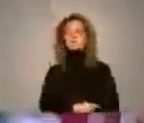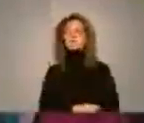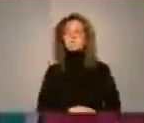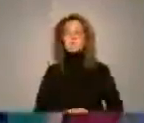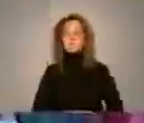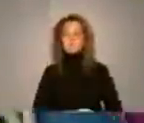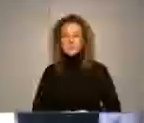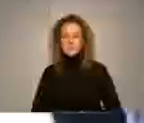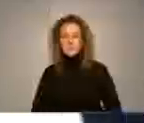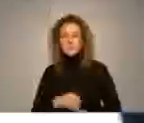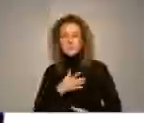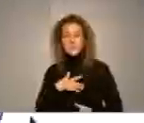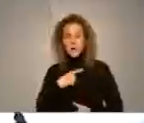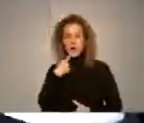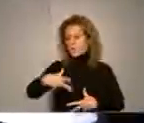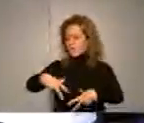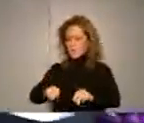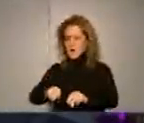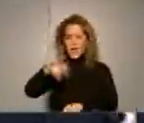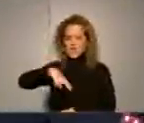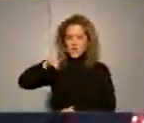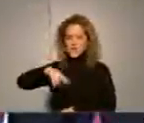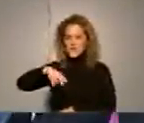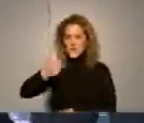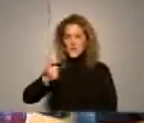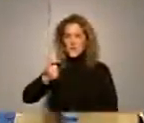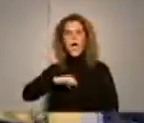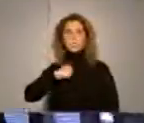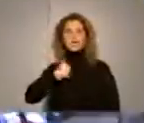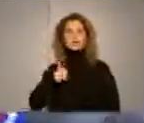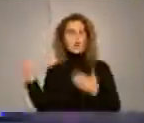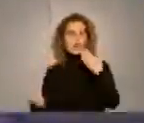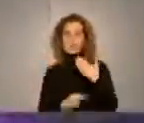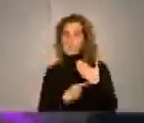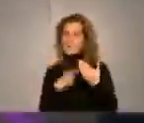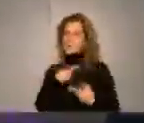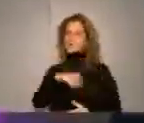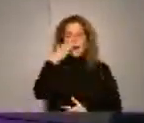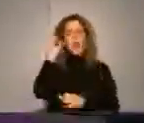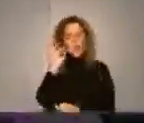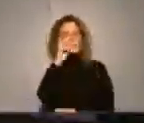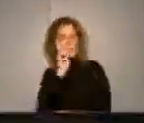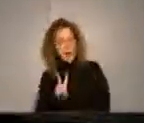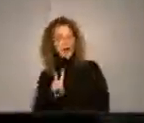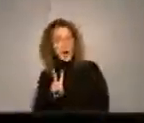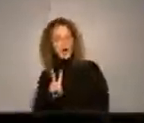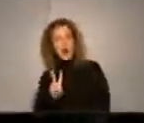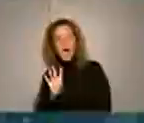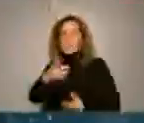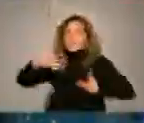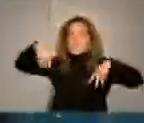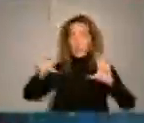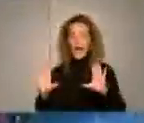Danacol, que nunca se acabe el Hospital del Norte, es más bien una señal de